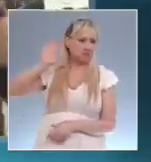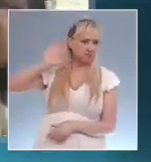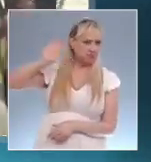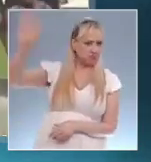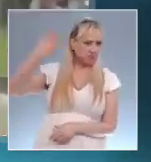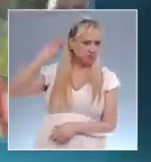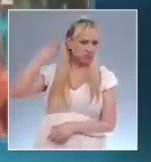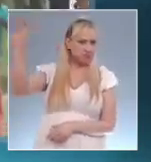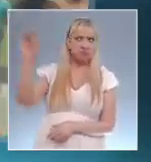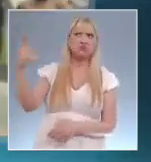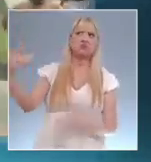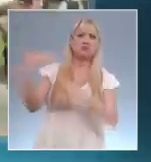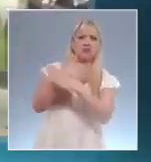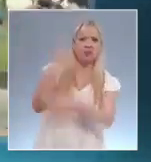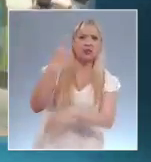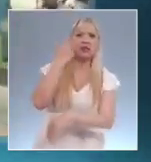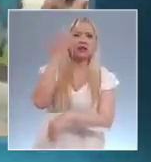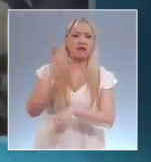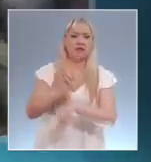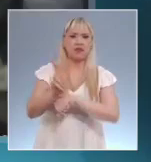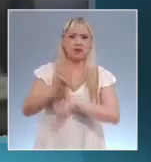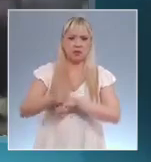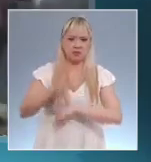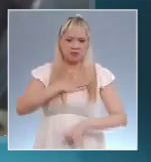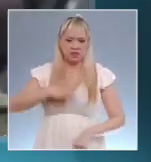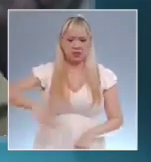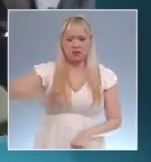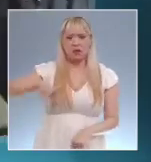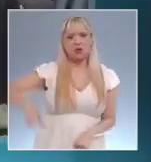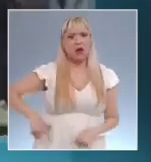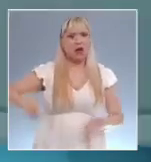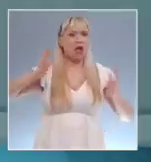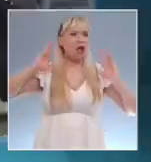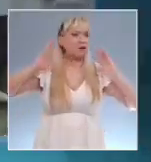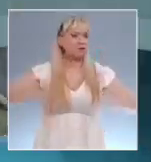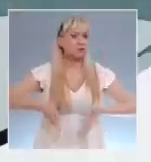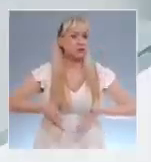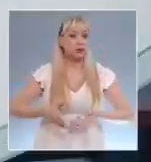el canal del Poder Judicial de la Federación, Héctor García Mejía.